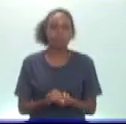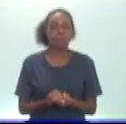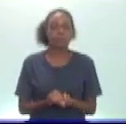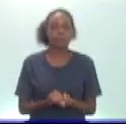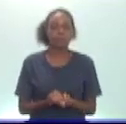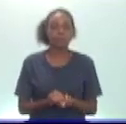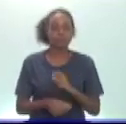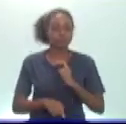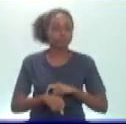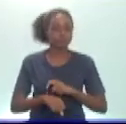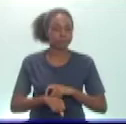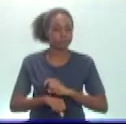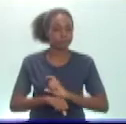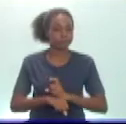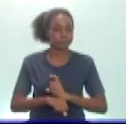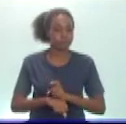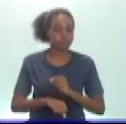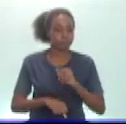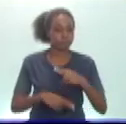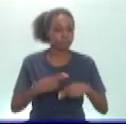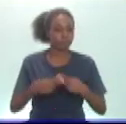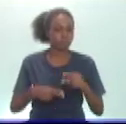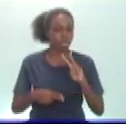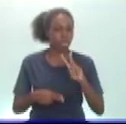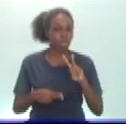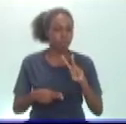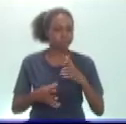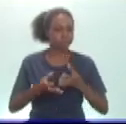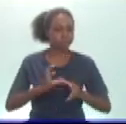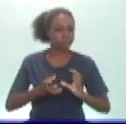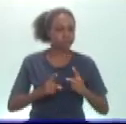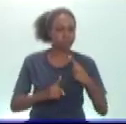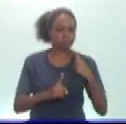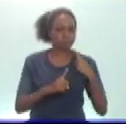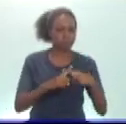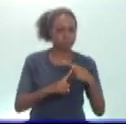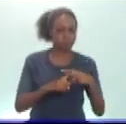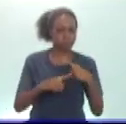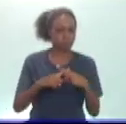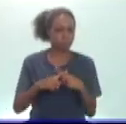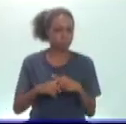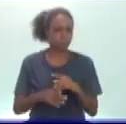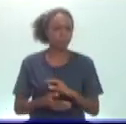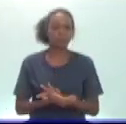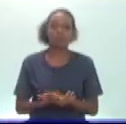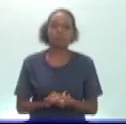acá un tiempo para que ustedes realicen las dos operaciones y luego controlar.